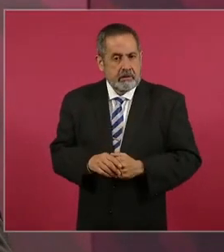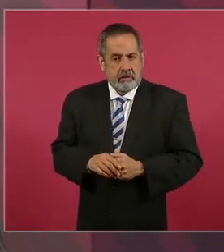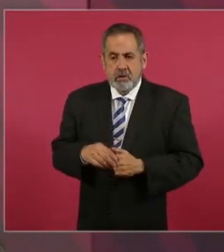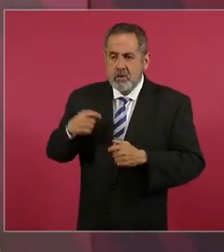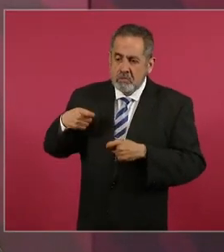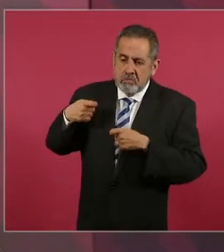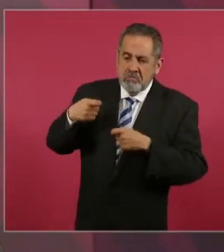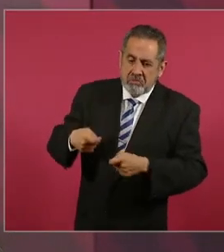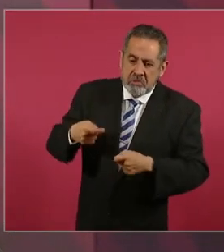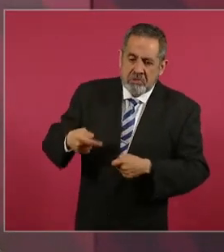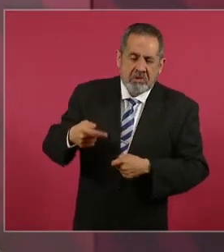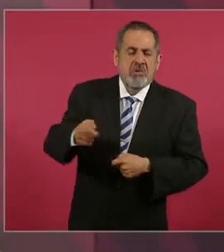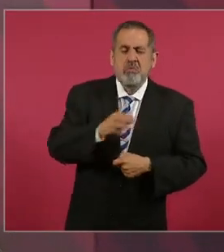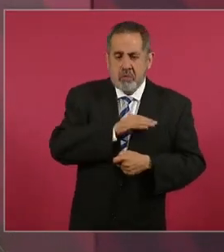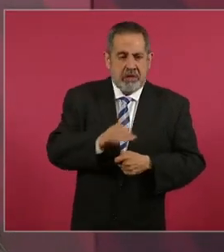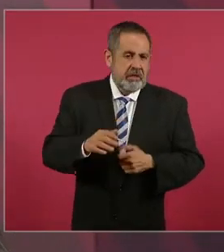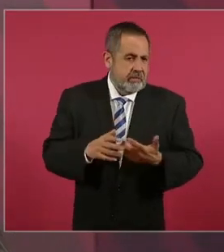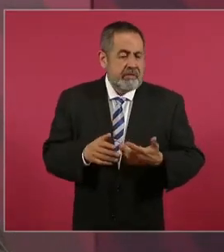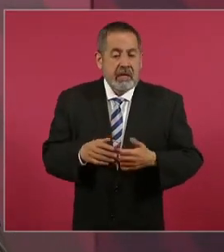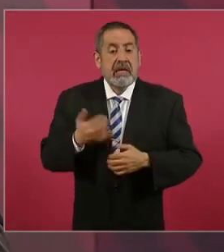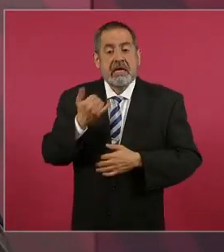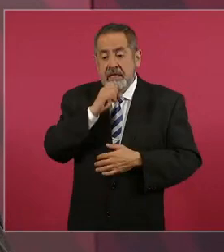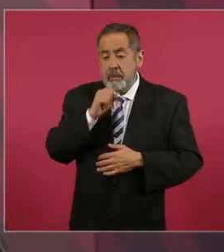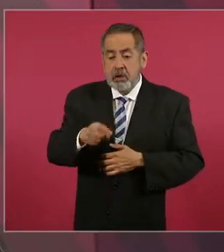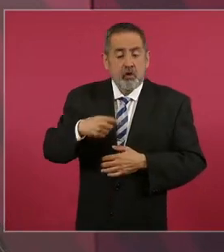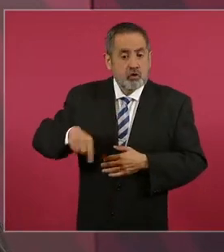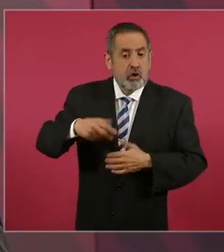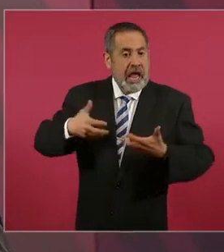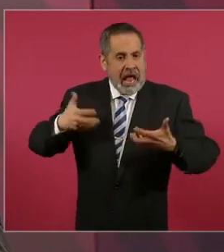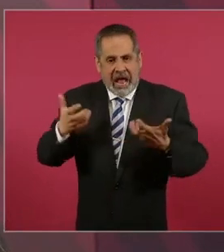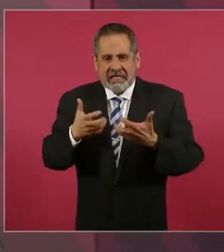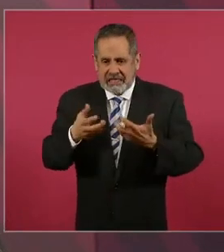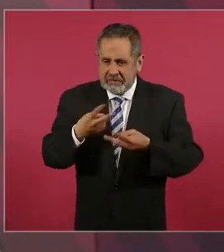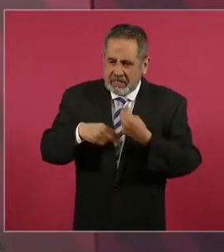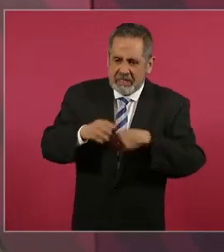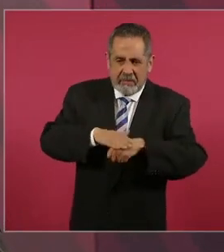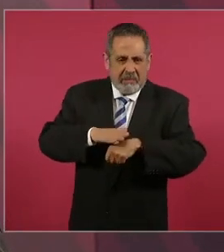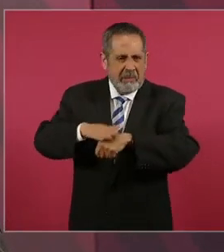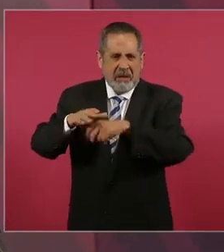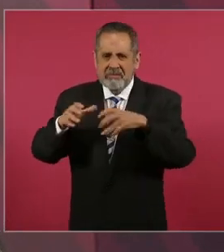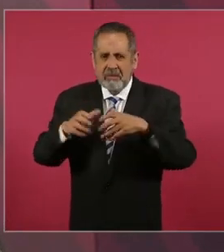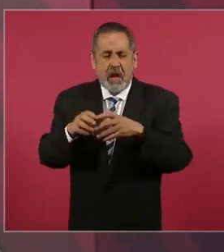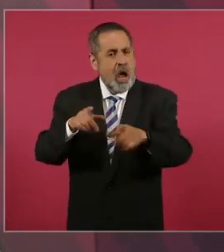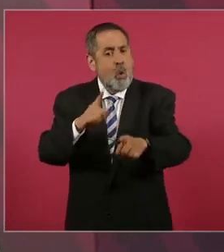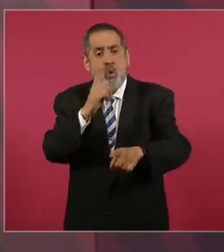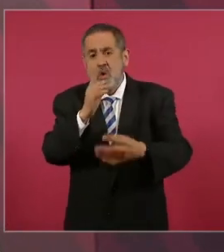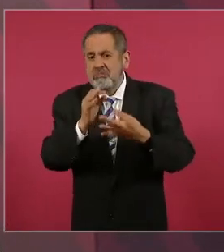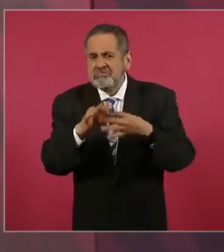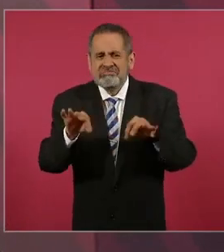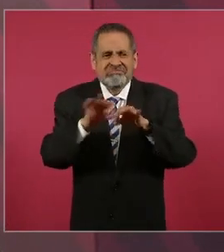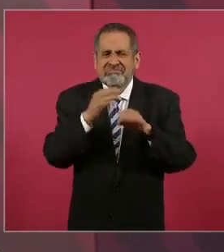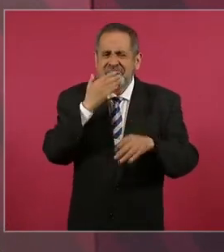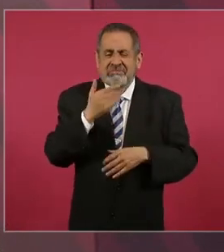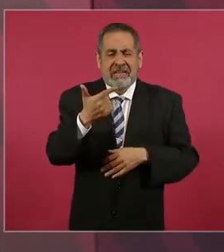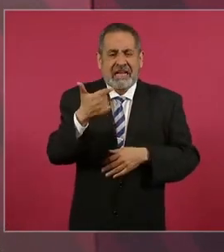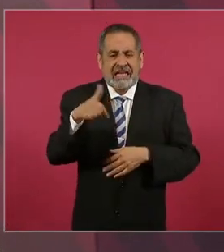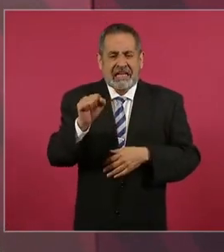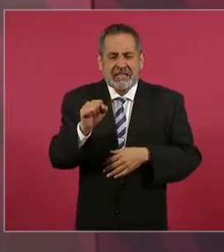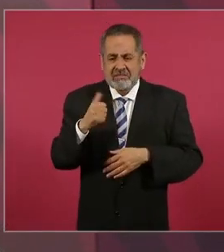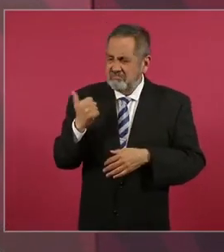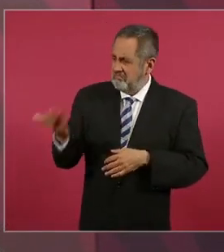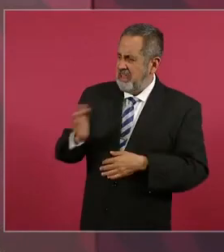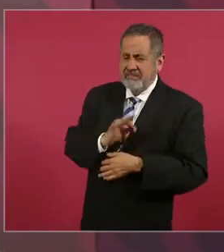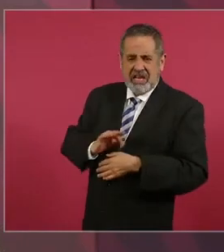hablamos del gas, eso fue algo extraordinario. Yo felicito aquí al